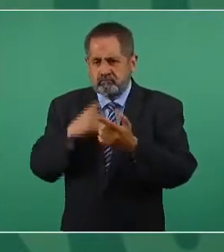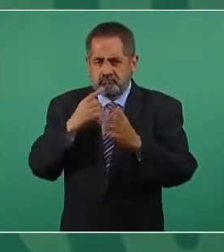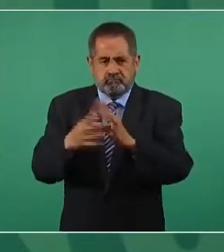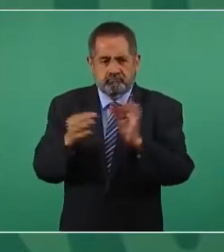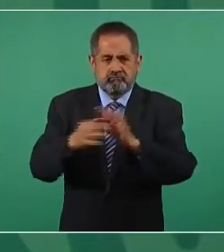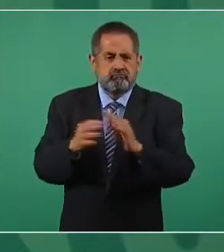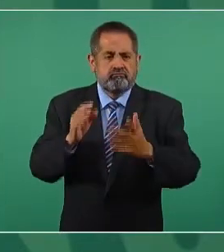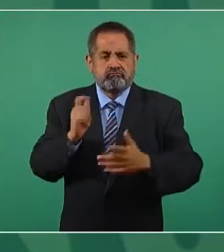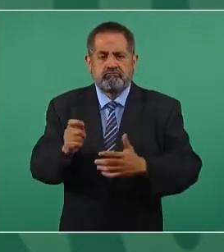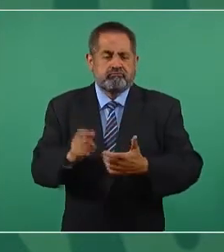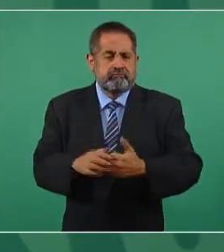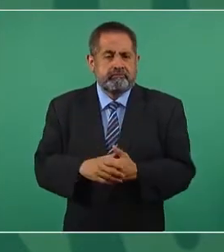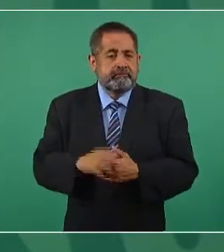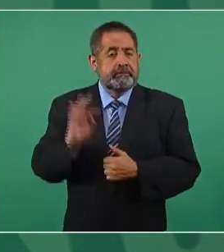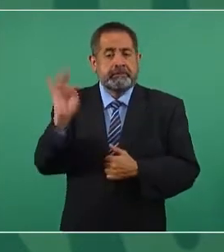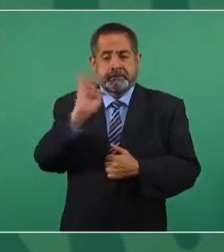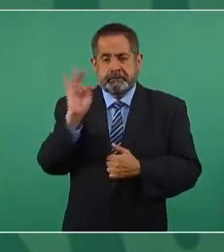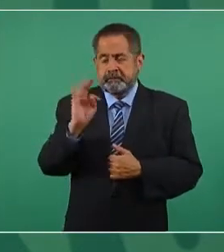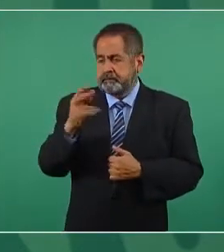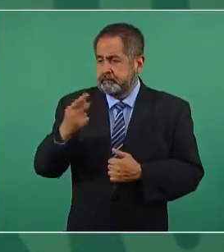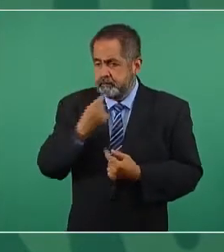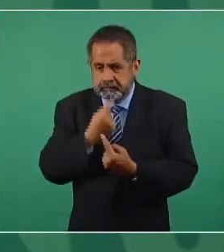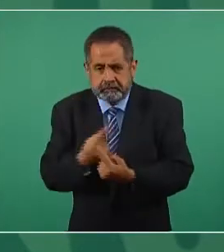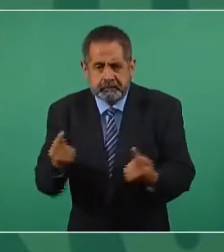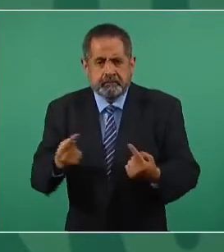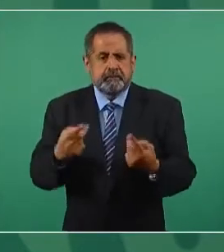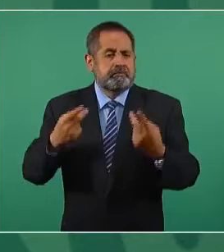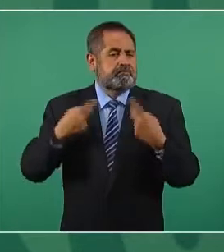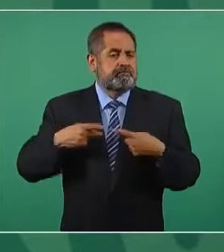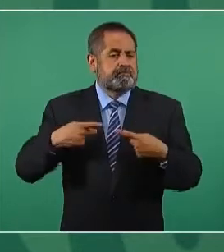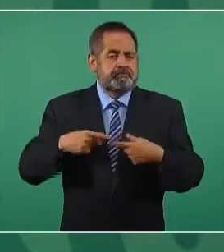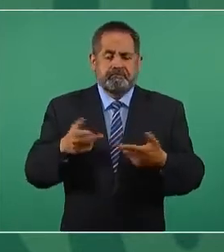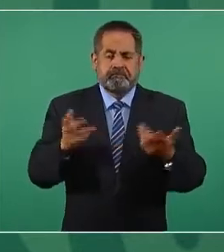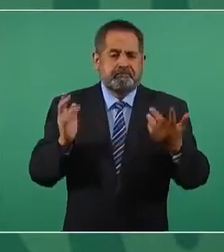haya niños, personas